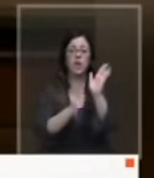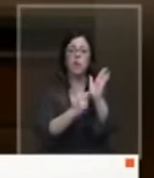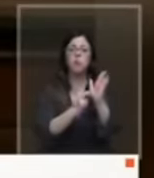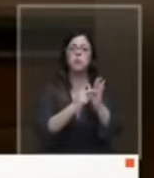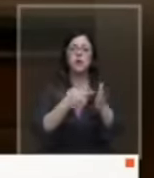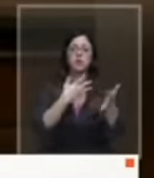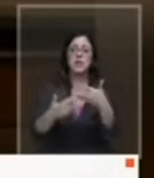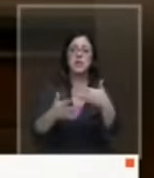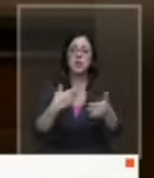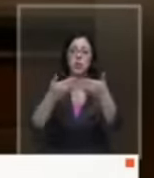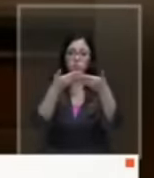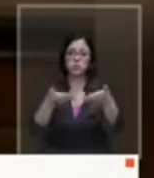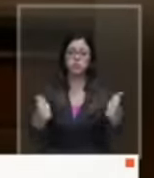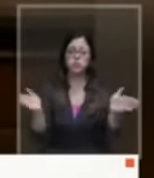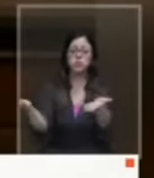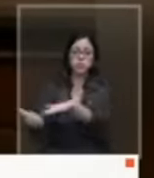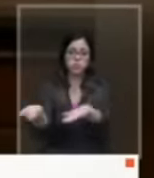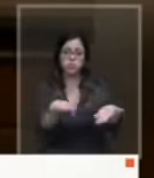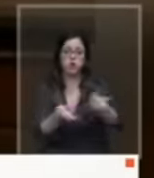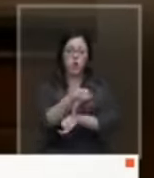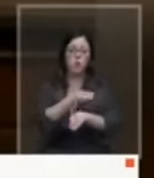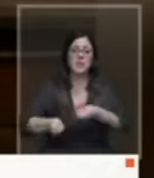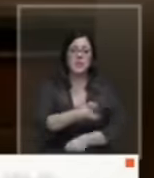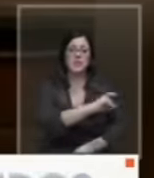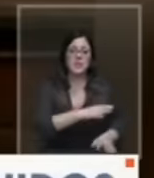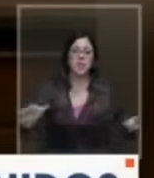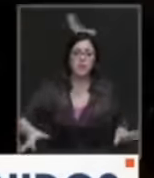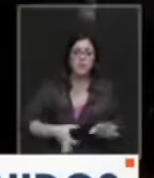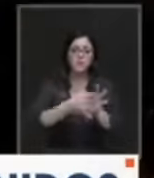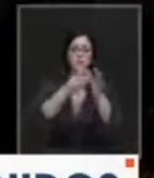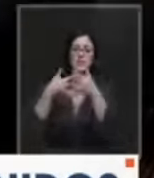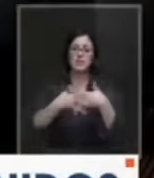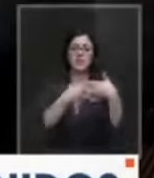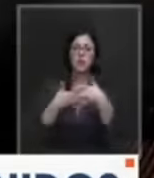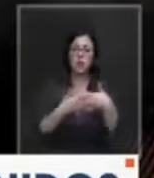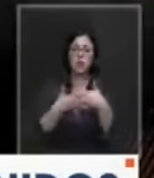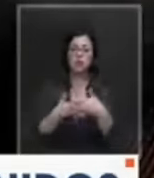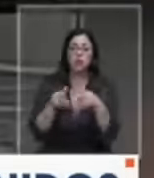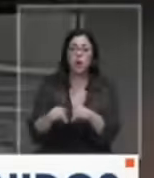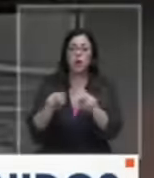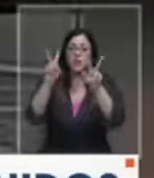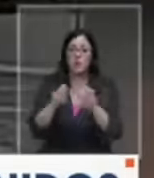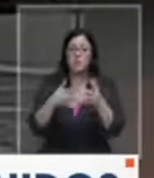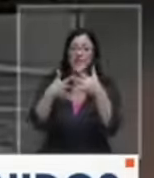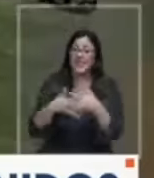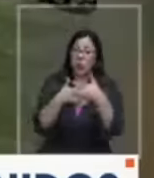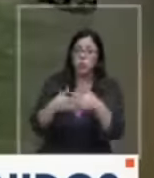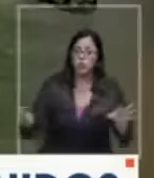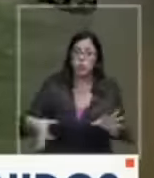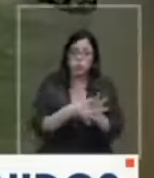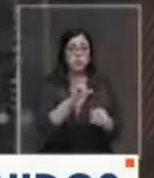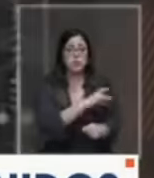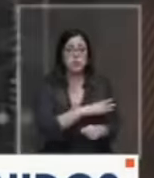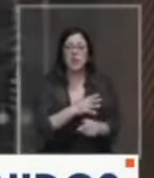la completa apertura del comercio entre chile y Estados Unidos Tena visión entre Estados Unidos y chile fue largo